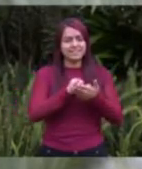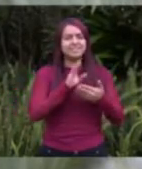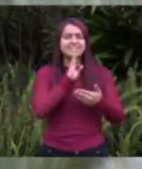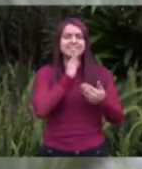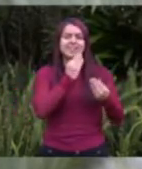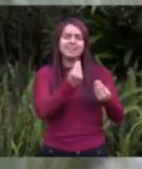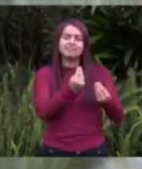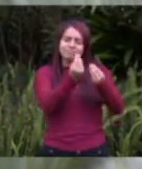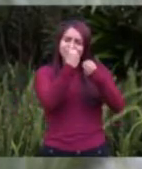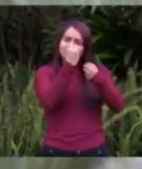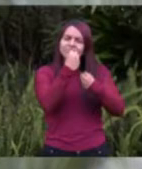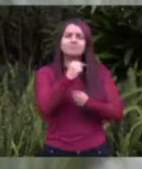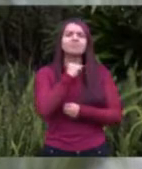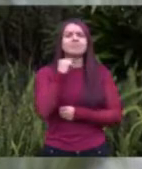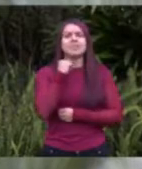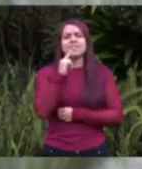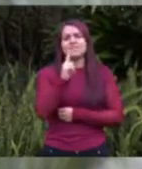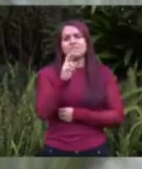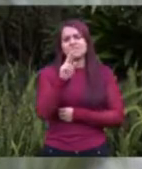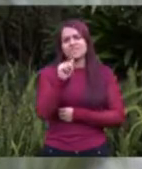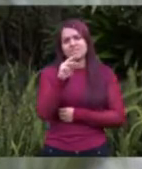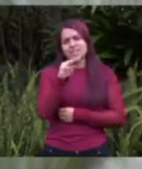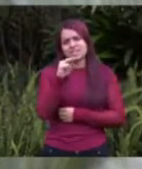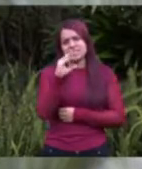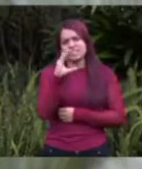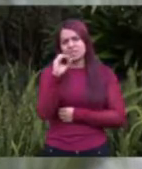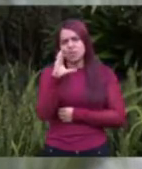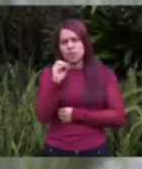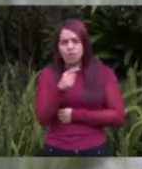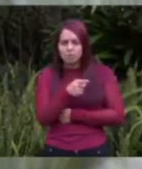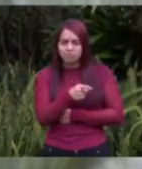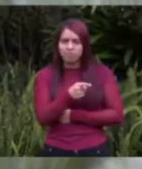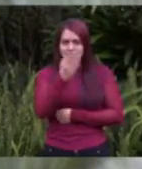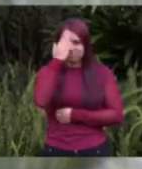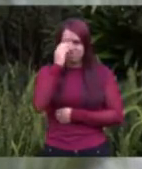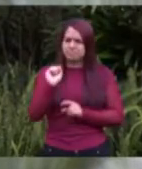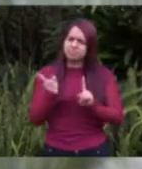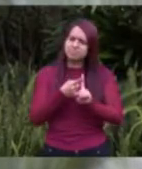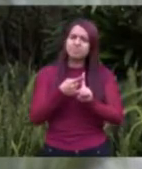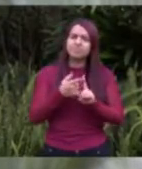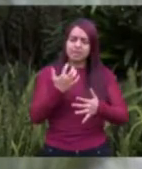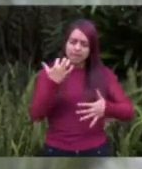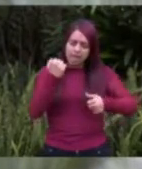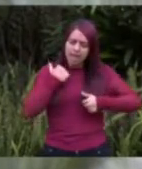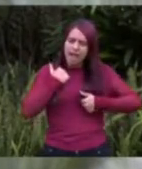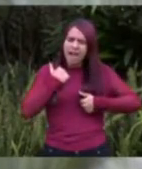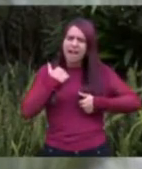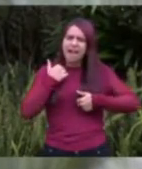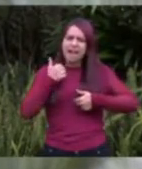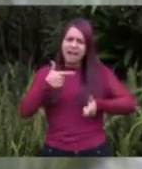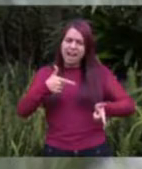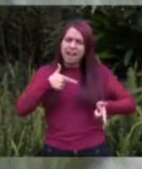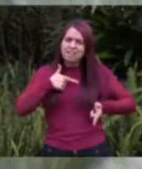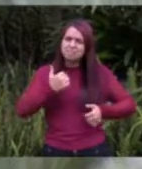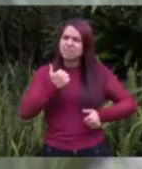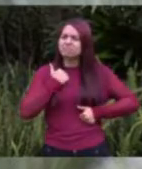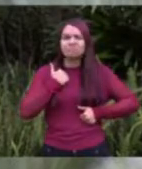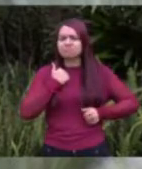Rú. Primero, la dejación de las armas. Segundo, la salvación de